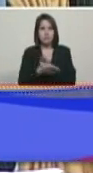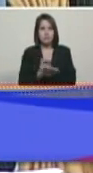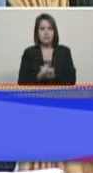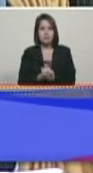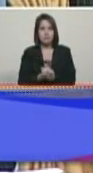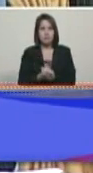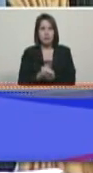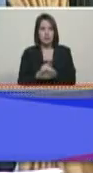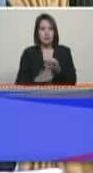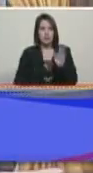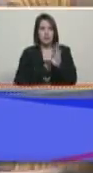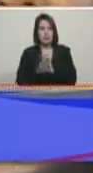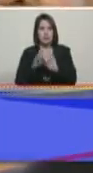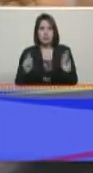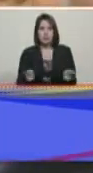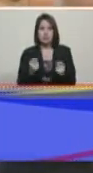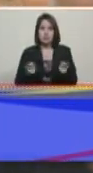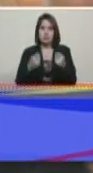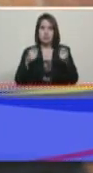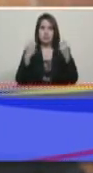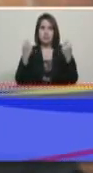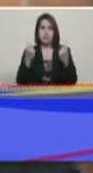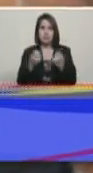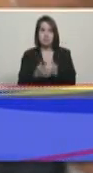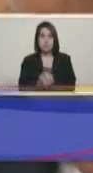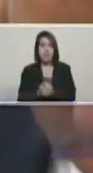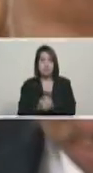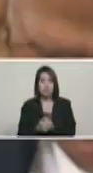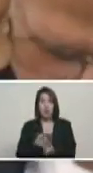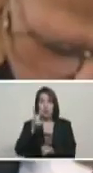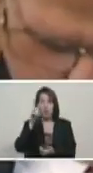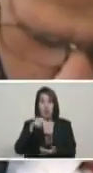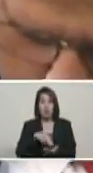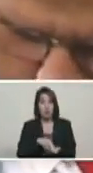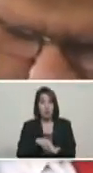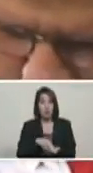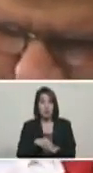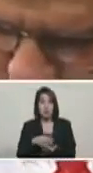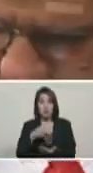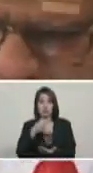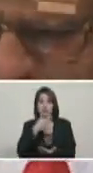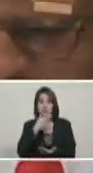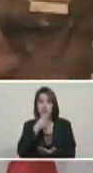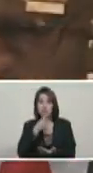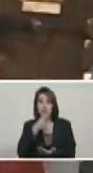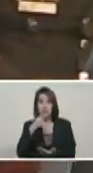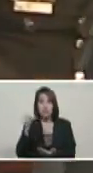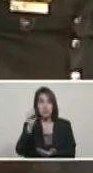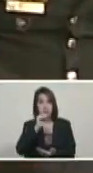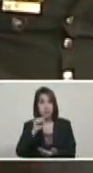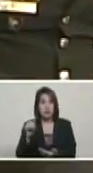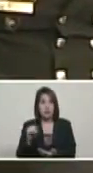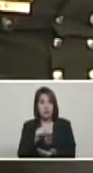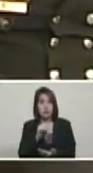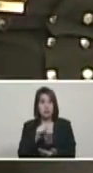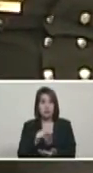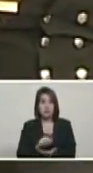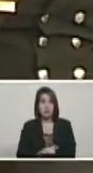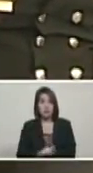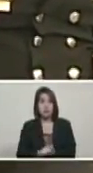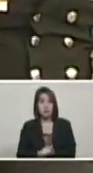de recuperación económica. 2.000 bolívares soberanos. Eso es lo que van a cobrar